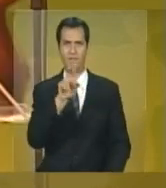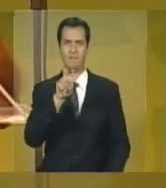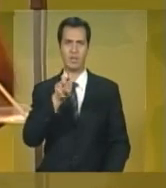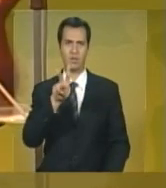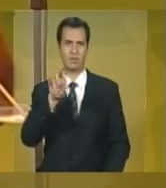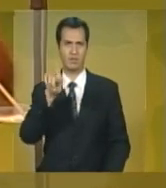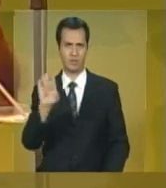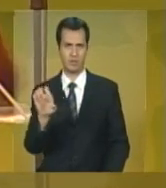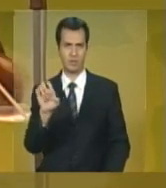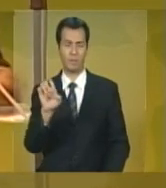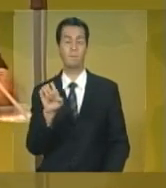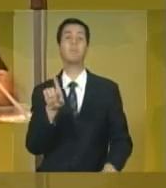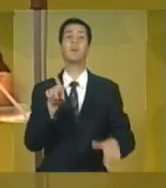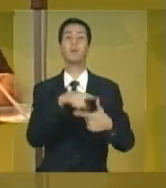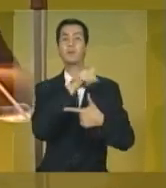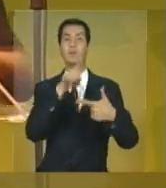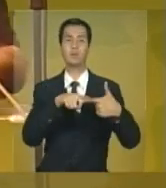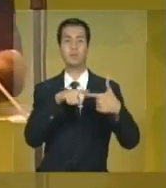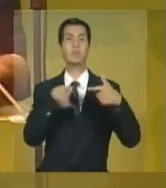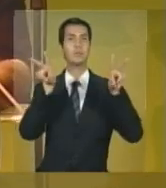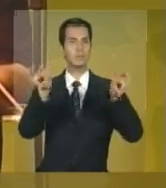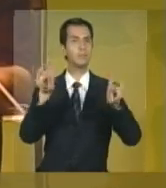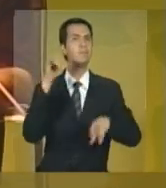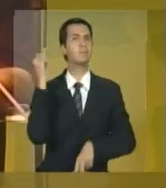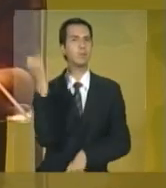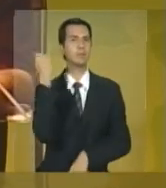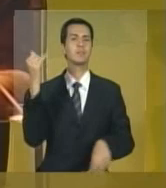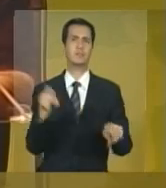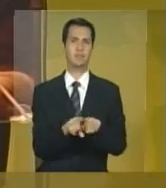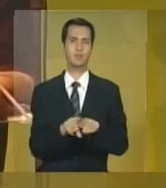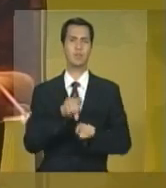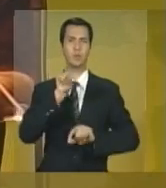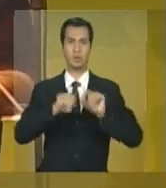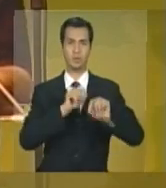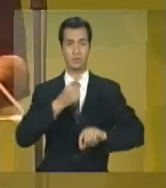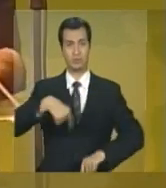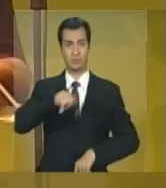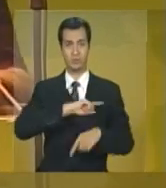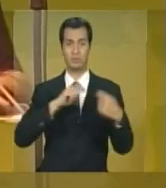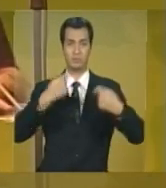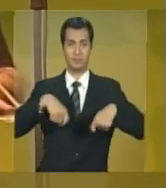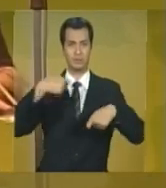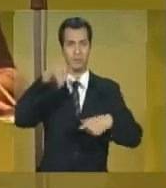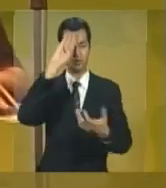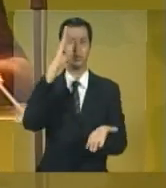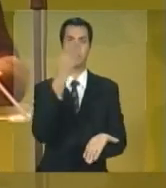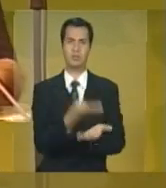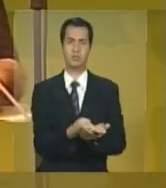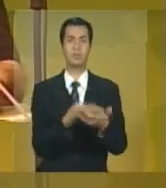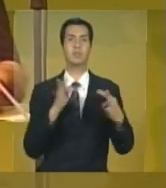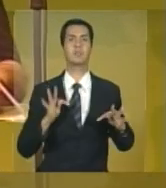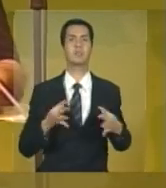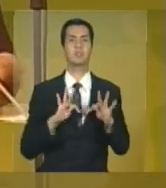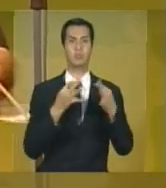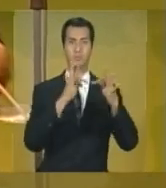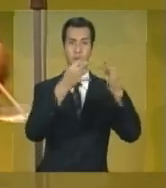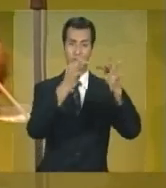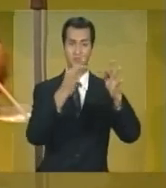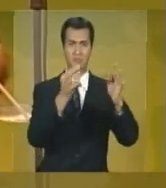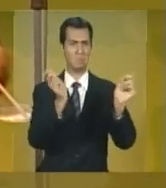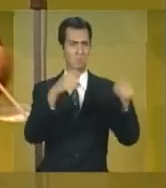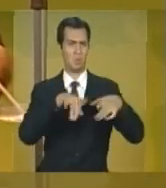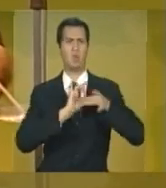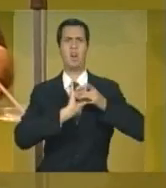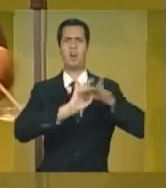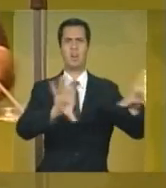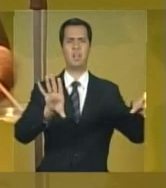Un otro aspecto fundamental es que tenemos que reconocer que las tecnologías no pueden hacer lo que quieren